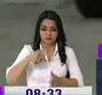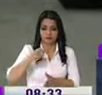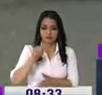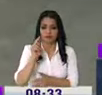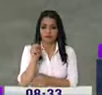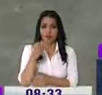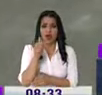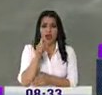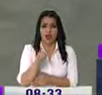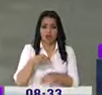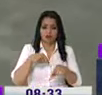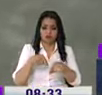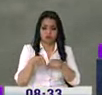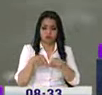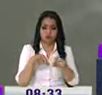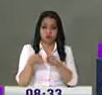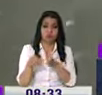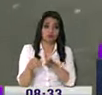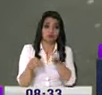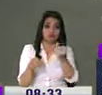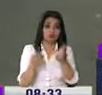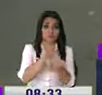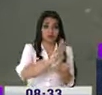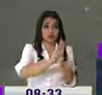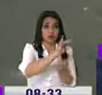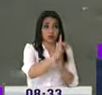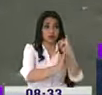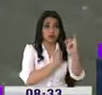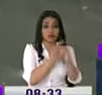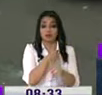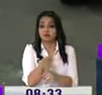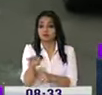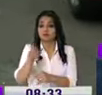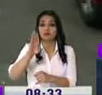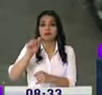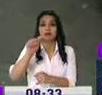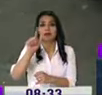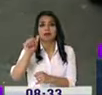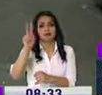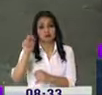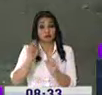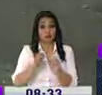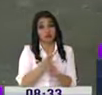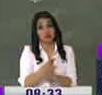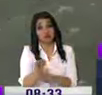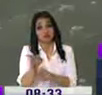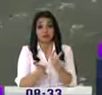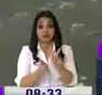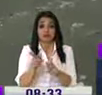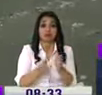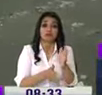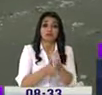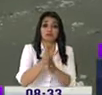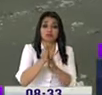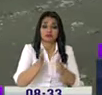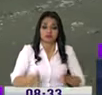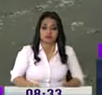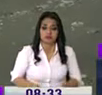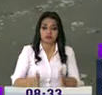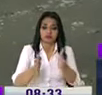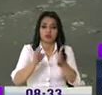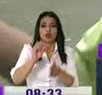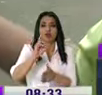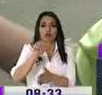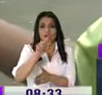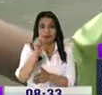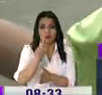ya que conecta la Ciudadela Internacional y Clemente Ballén. Podría ser una ruta alterna para quienes se dirigen a la avenida Teniente Hugo Ortiz.